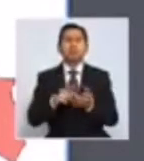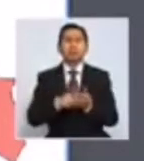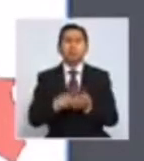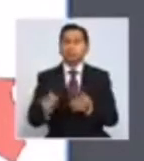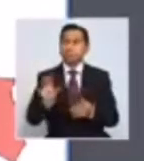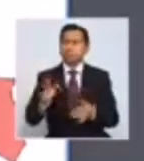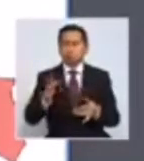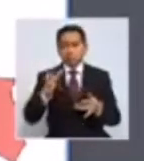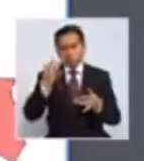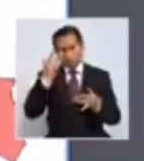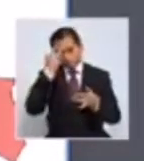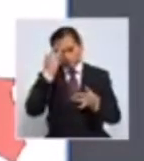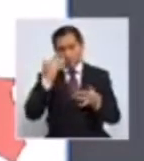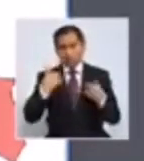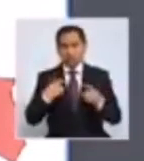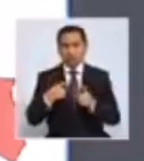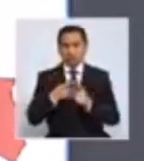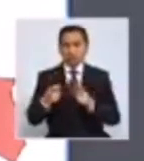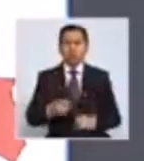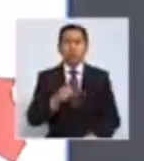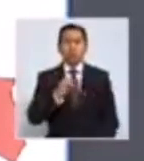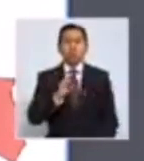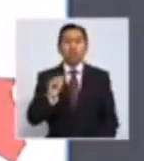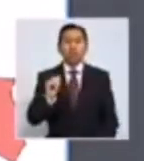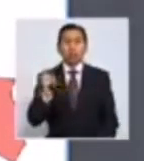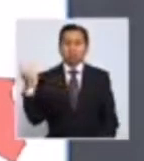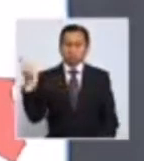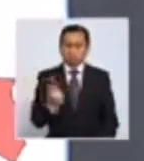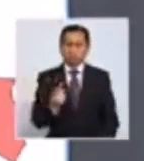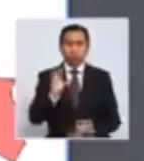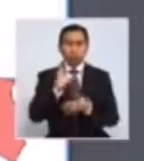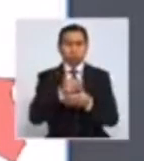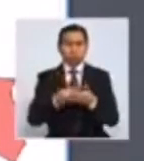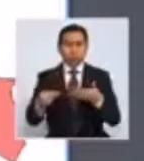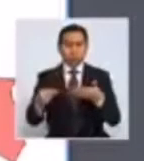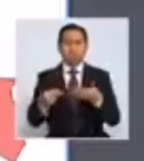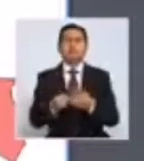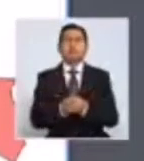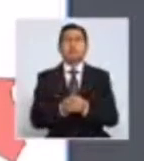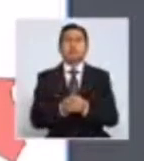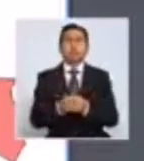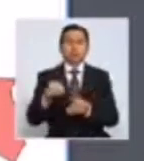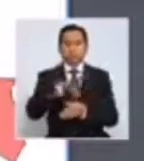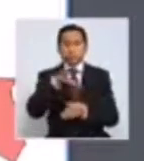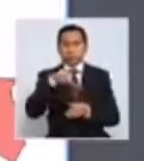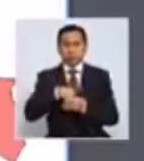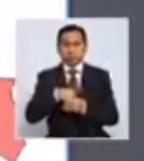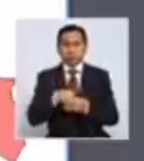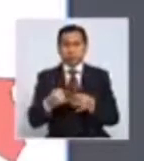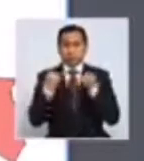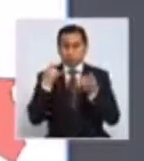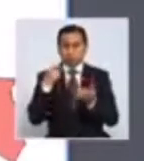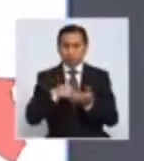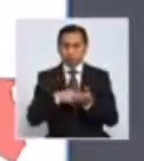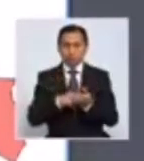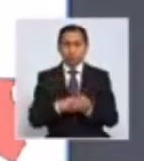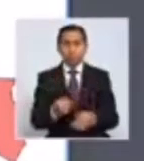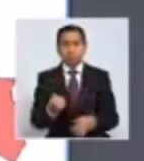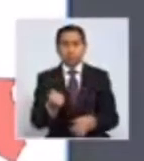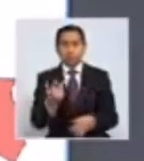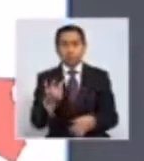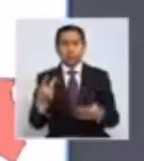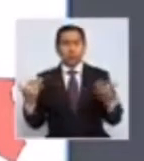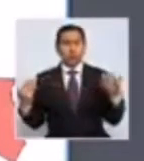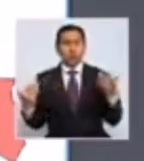paciente procedente de la ciudad de cochabamba en el total se reportaron 13 casos